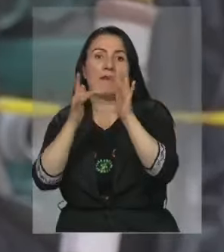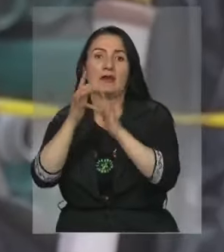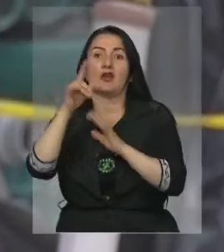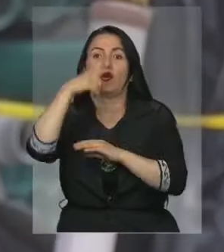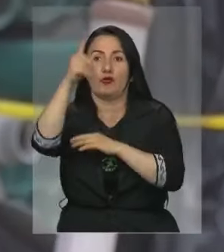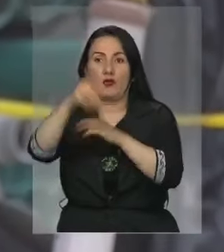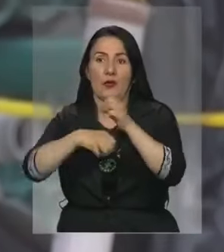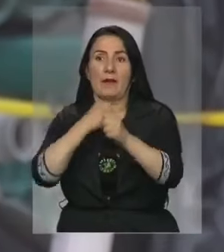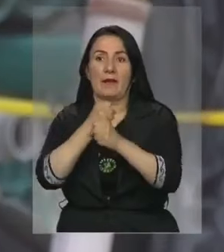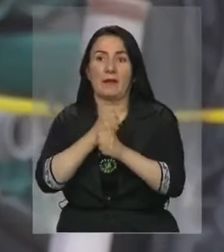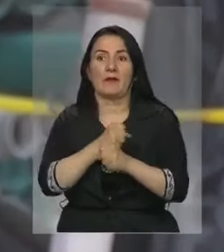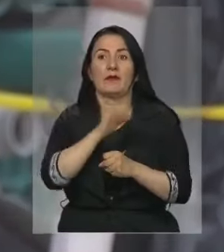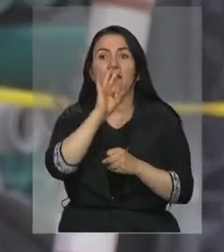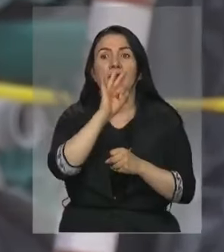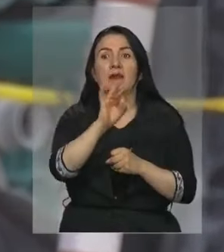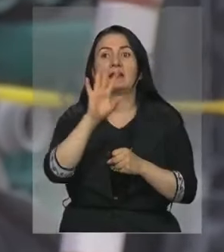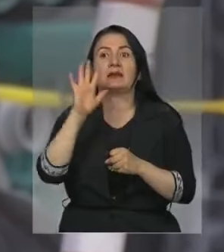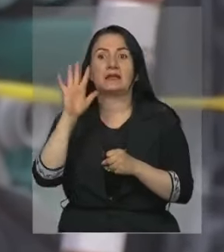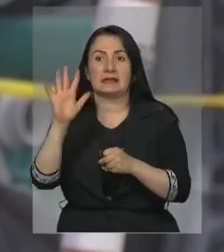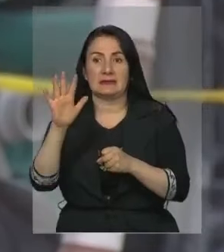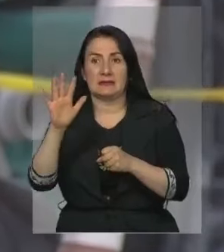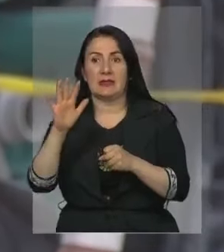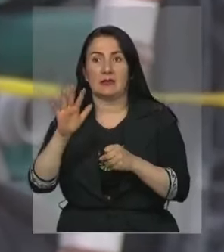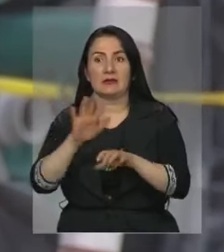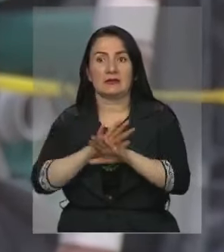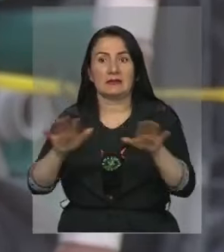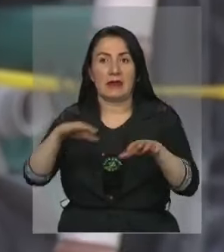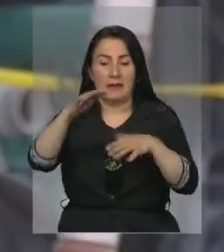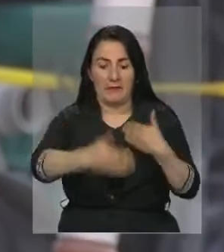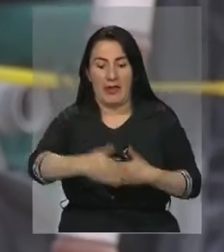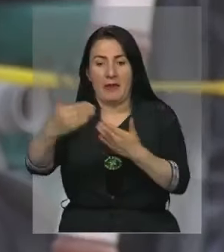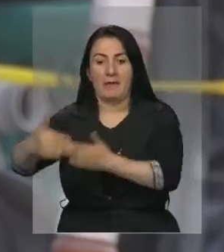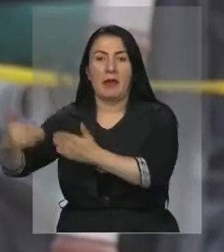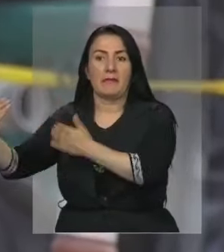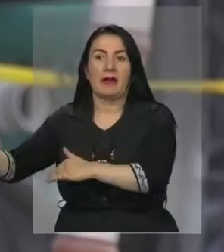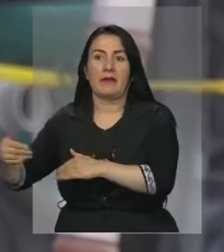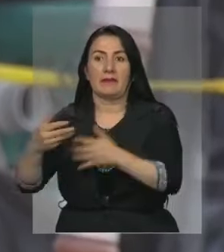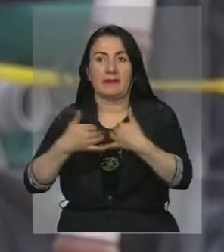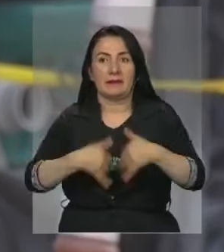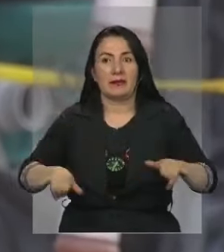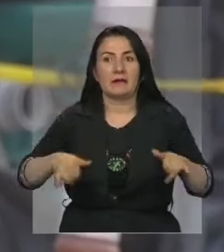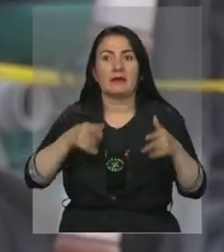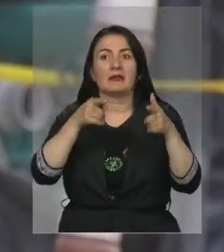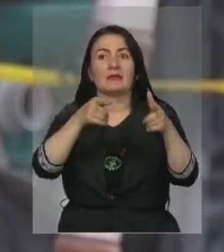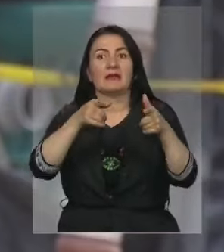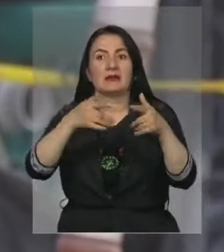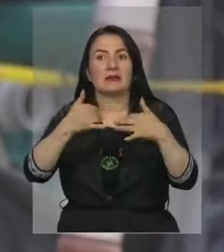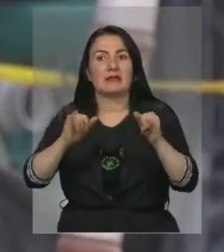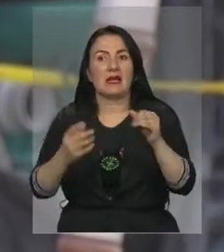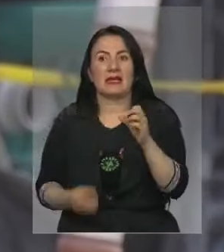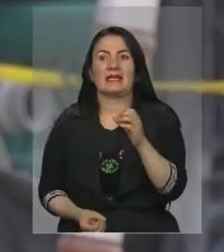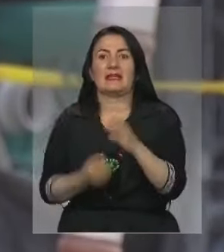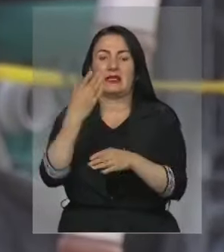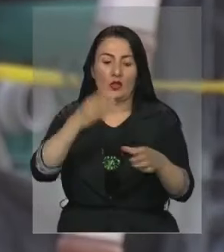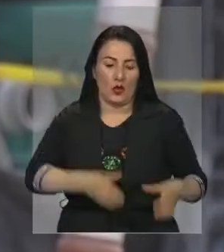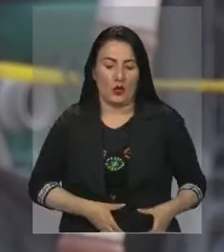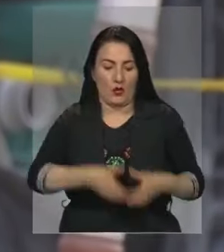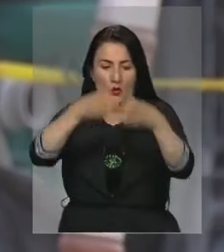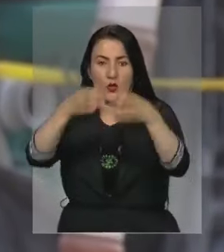entrante. 35 dados terminados, eso nos permite que se generen las